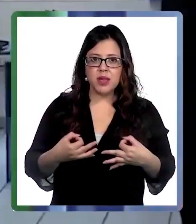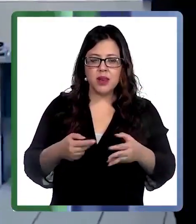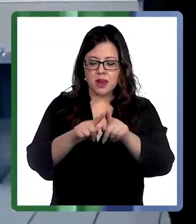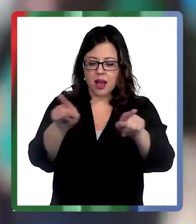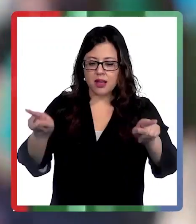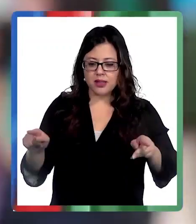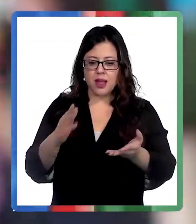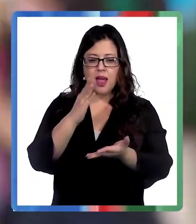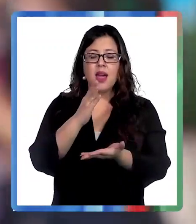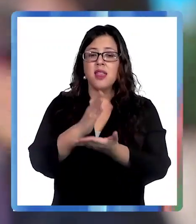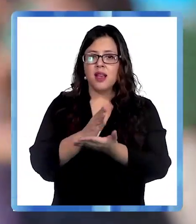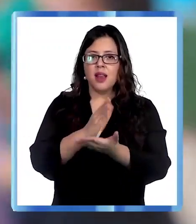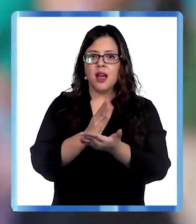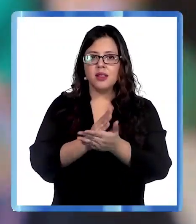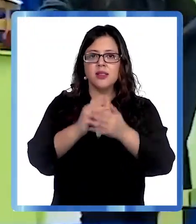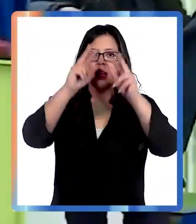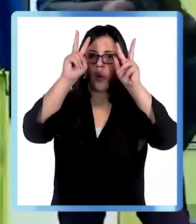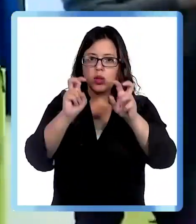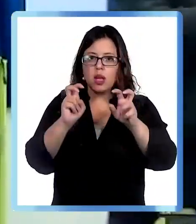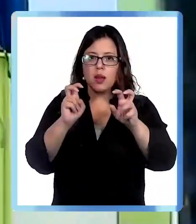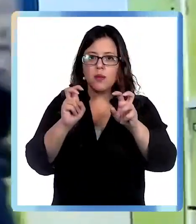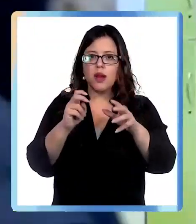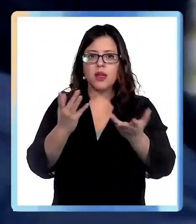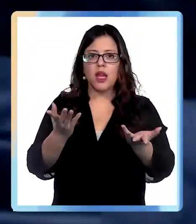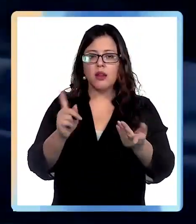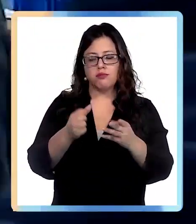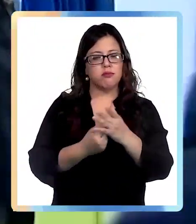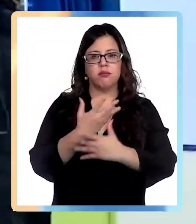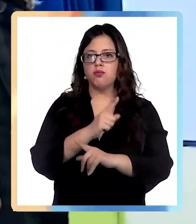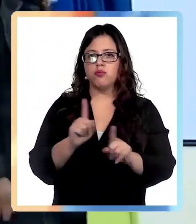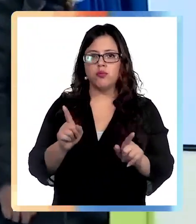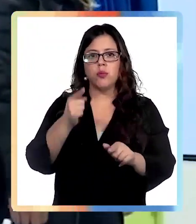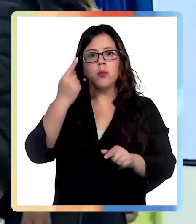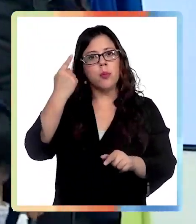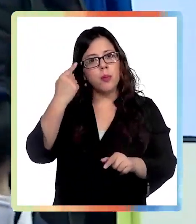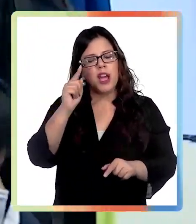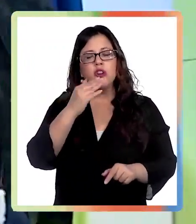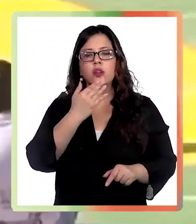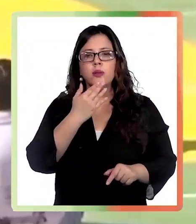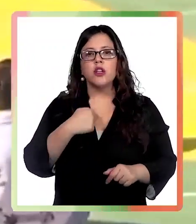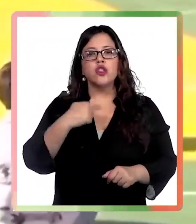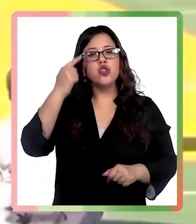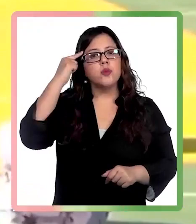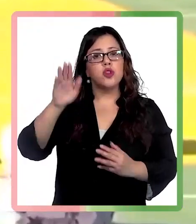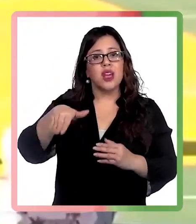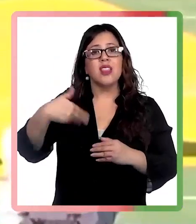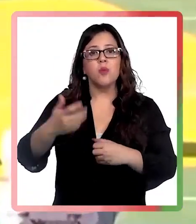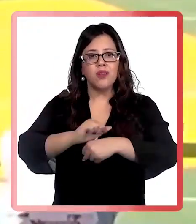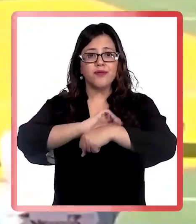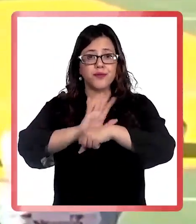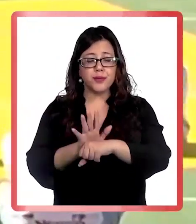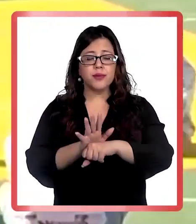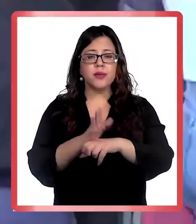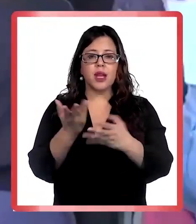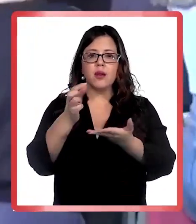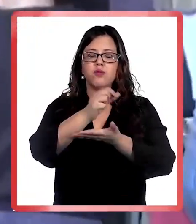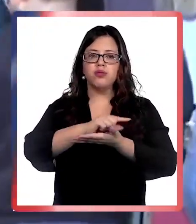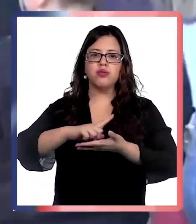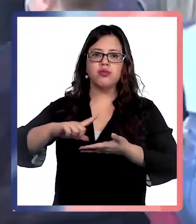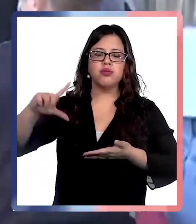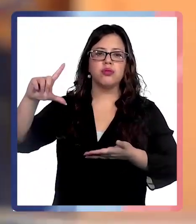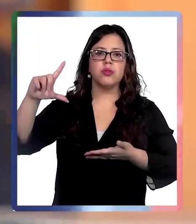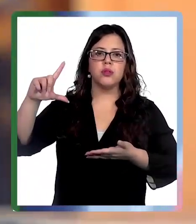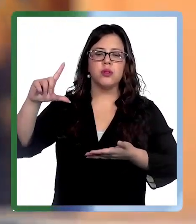caso nuevo, pero también yo creo que post pandemia aumenta en términos de profundidad y de